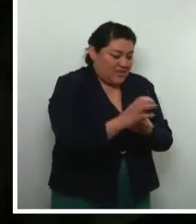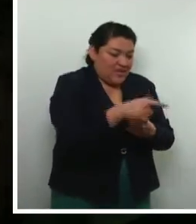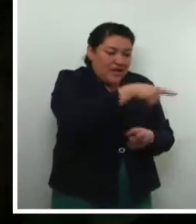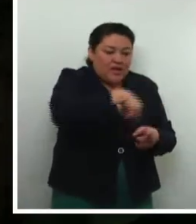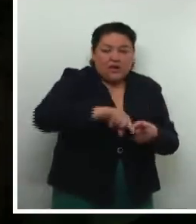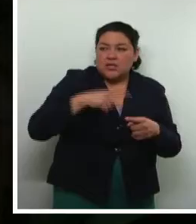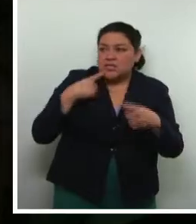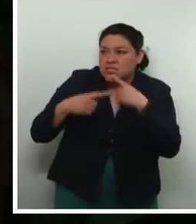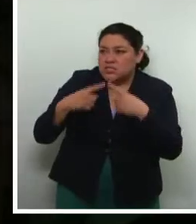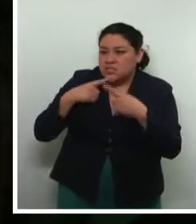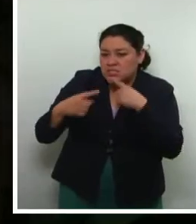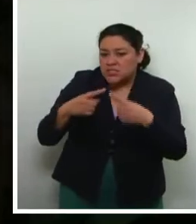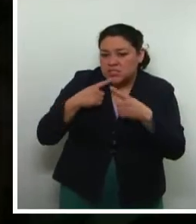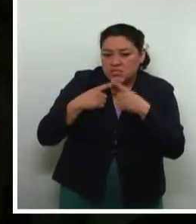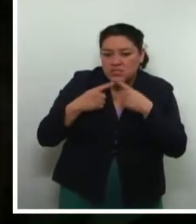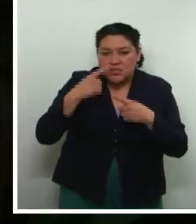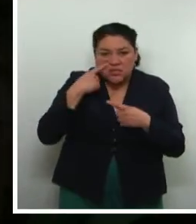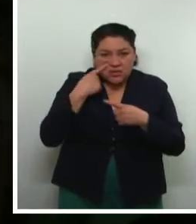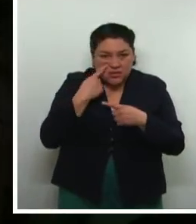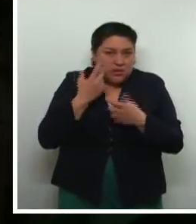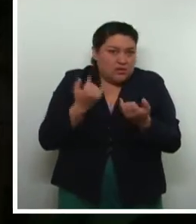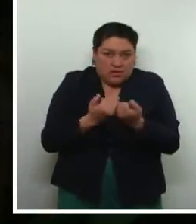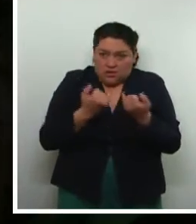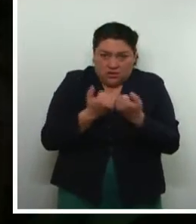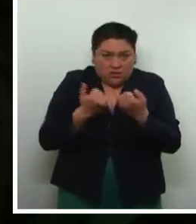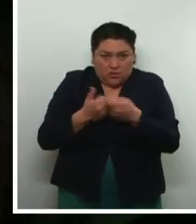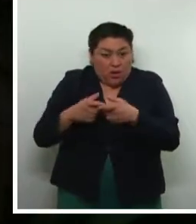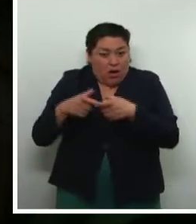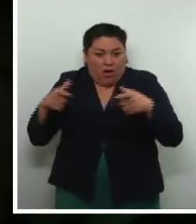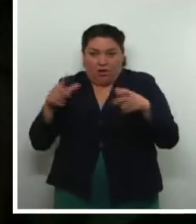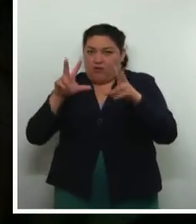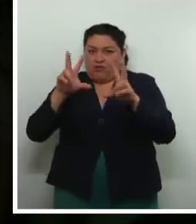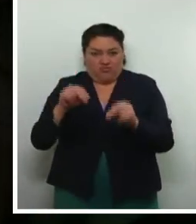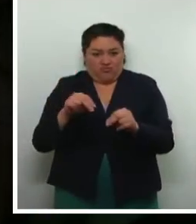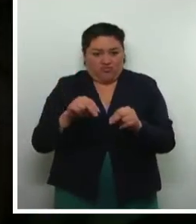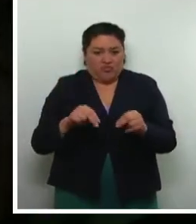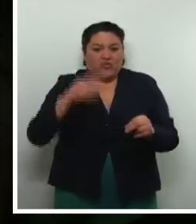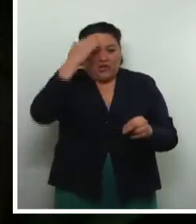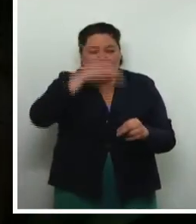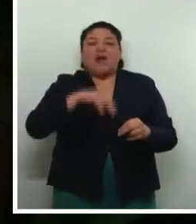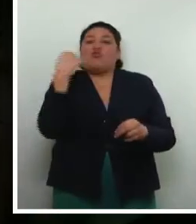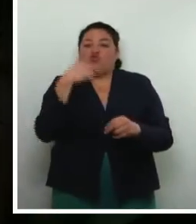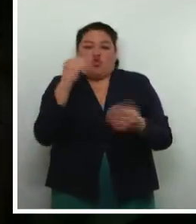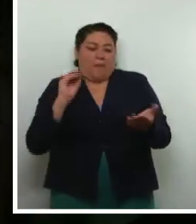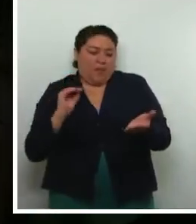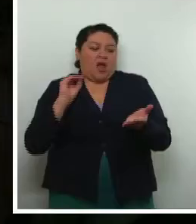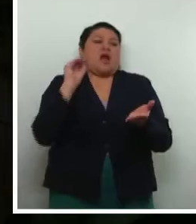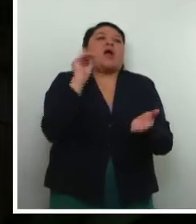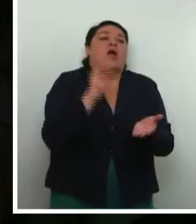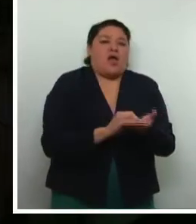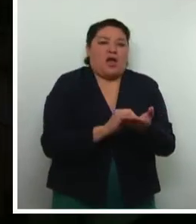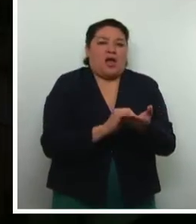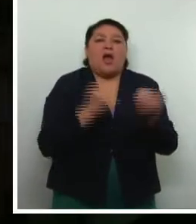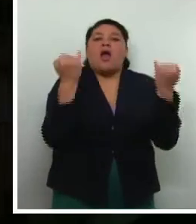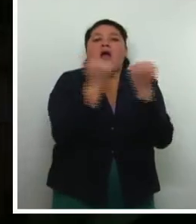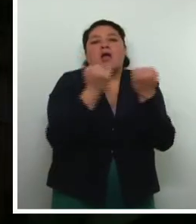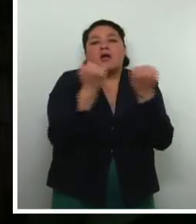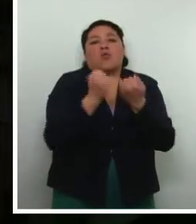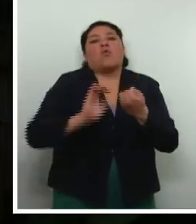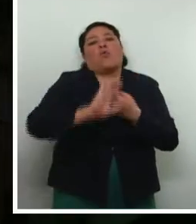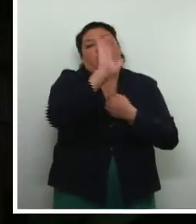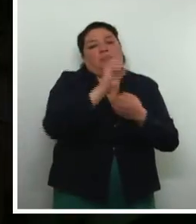absoluta, que no las 2/3 partes tampoco. Entonces no se le puede dar de ninguna manera el tratamiento